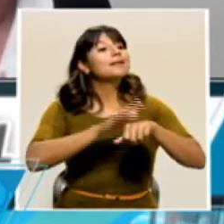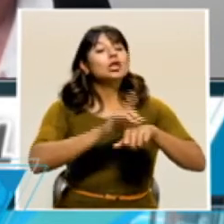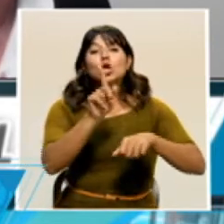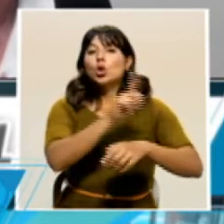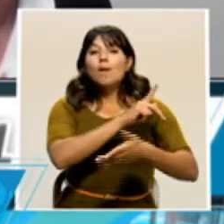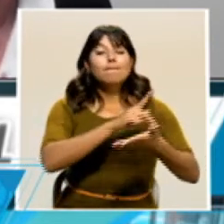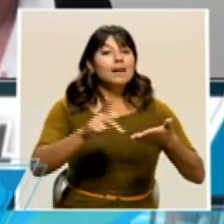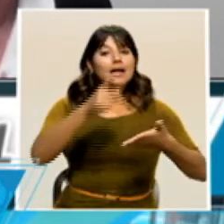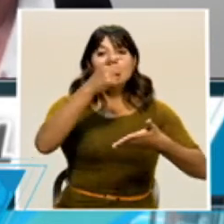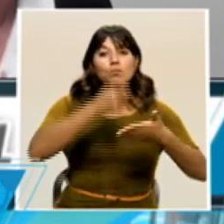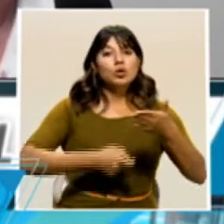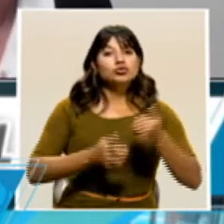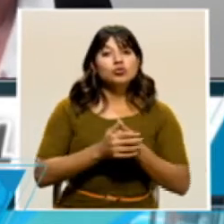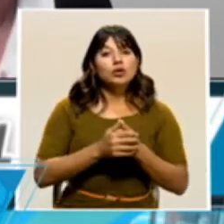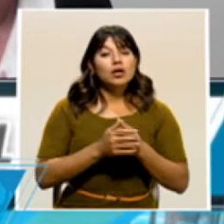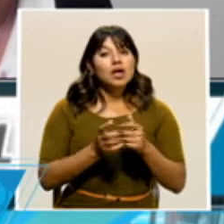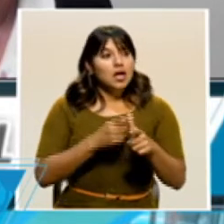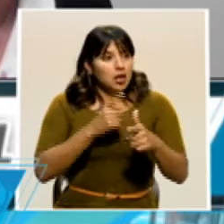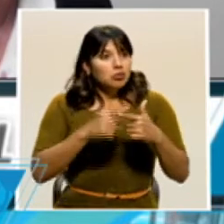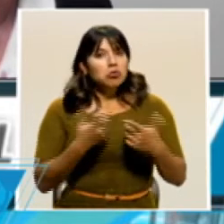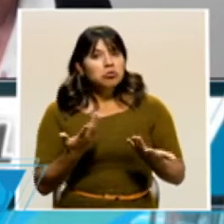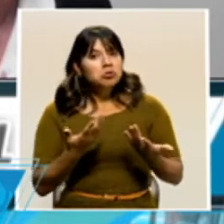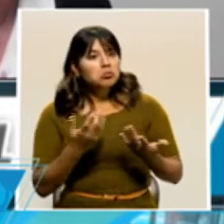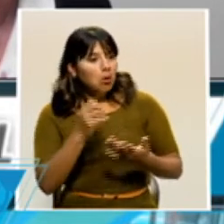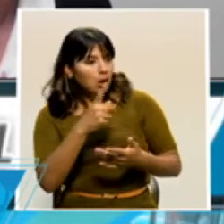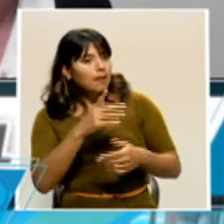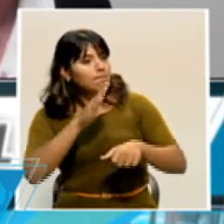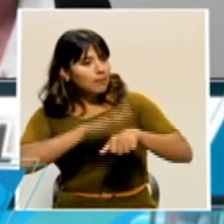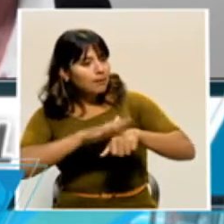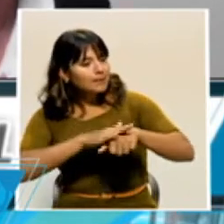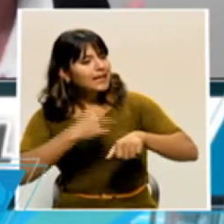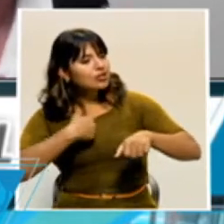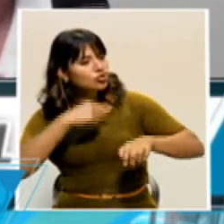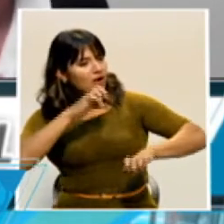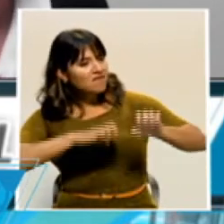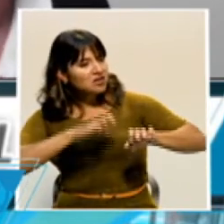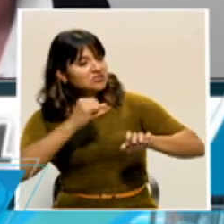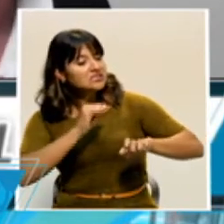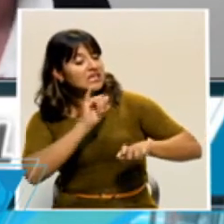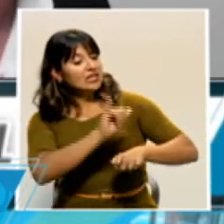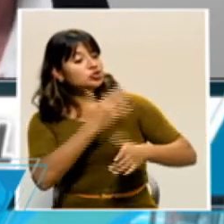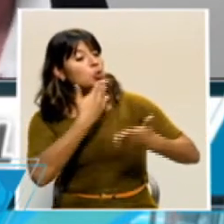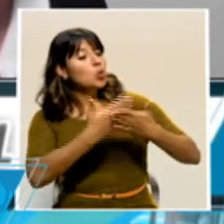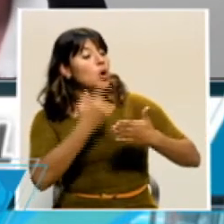directamente, déjeme revisar con cierta periodicidad si eso me sirve.